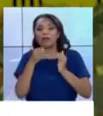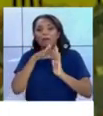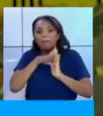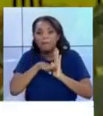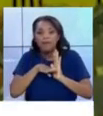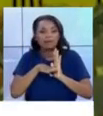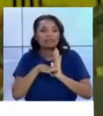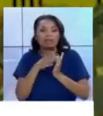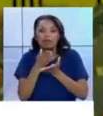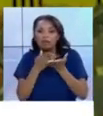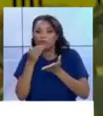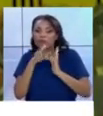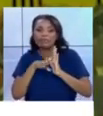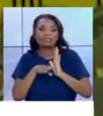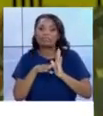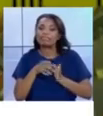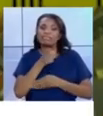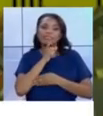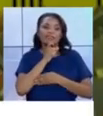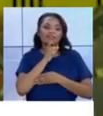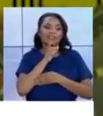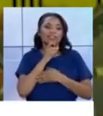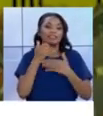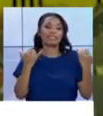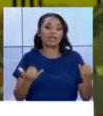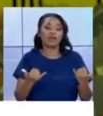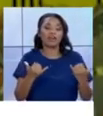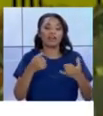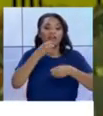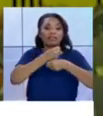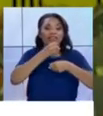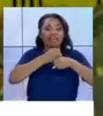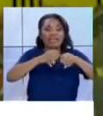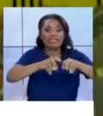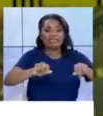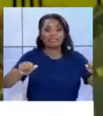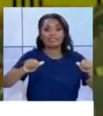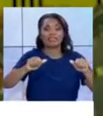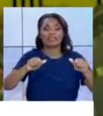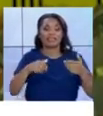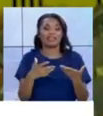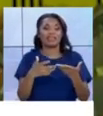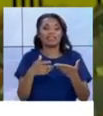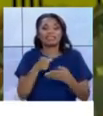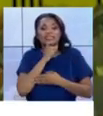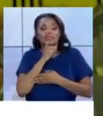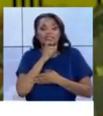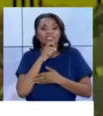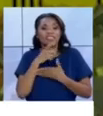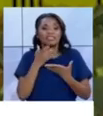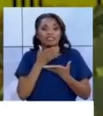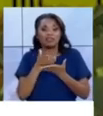fracaso y le está costando a nuestro productor le está costando a los ganaderos y nosotros vamos